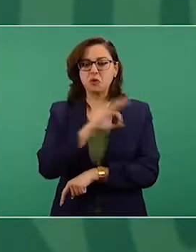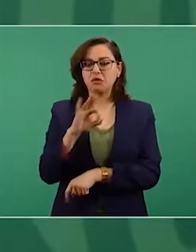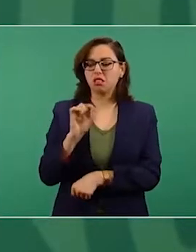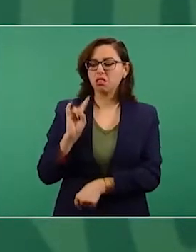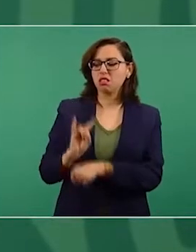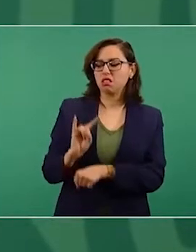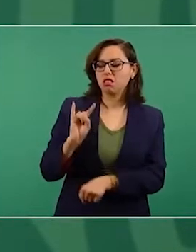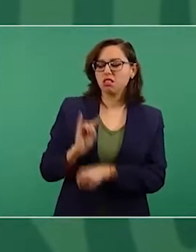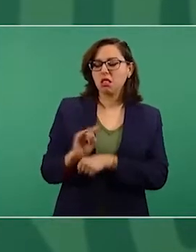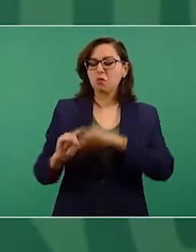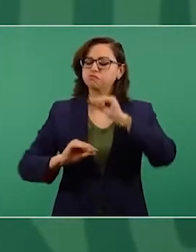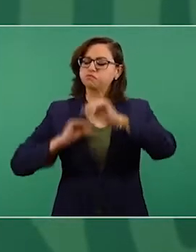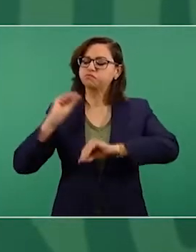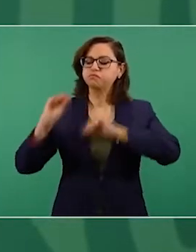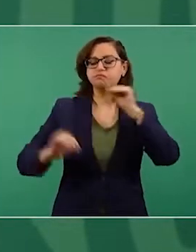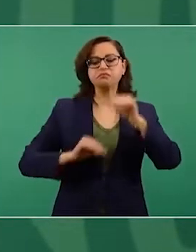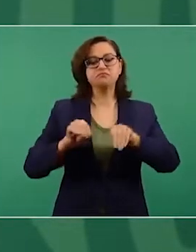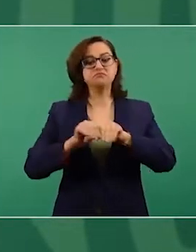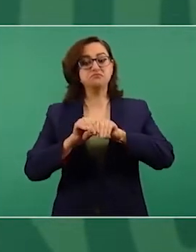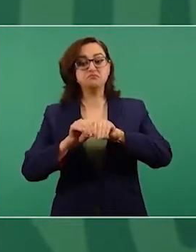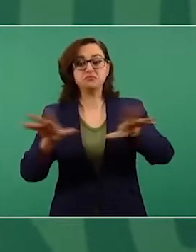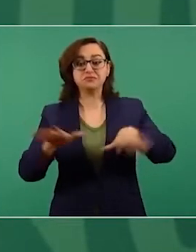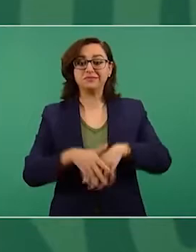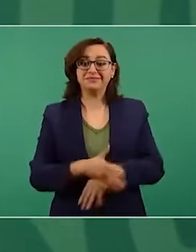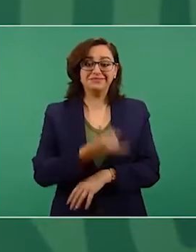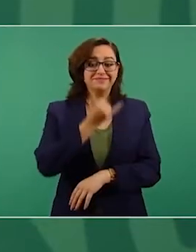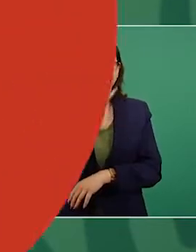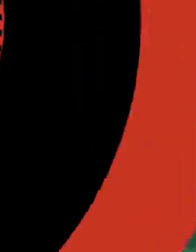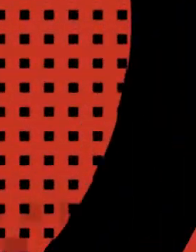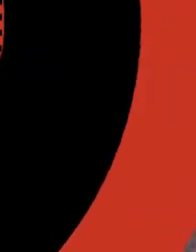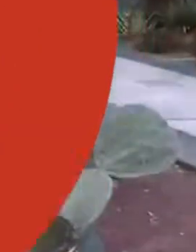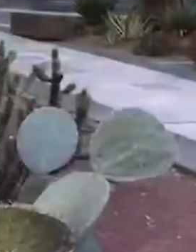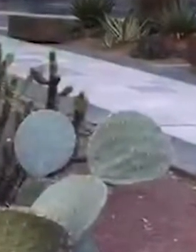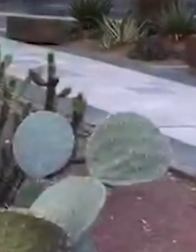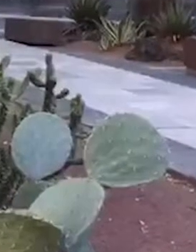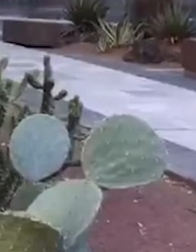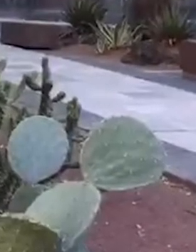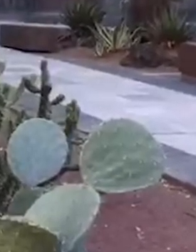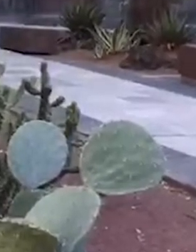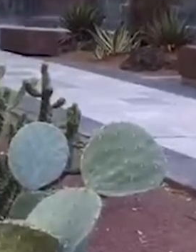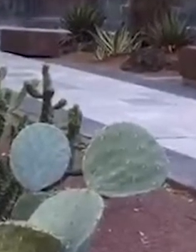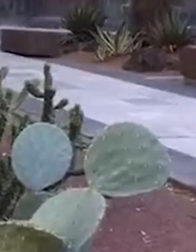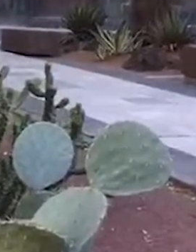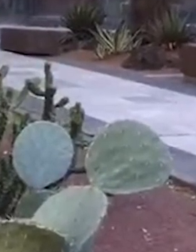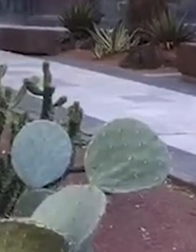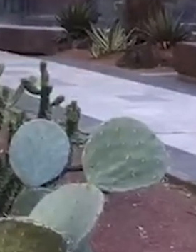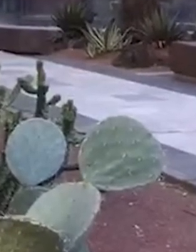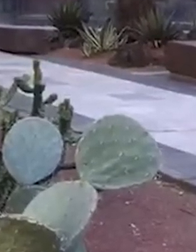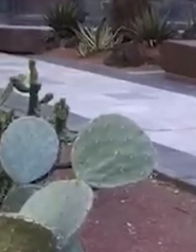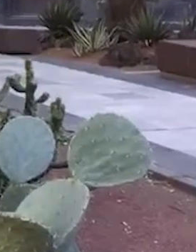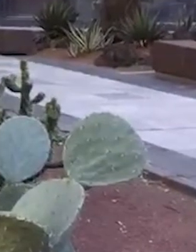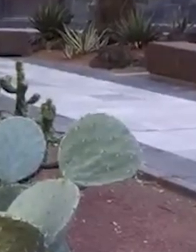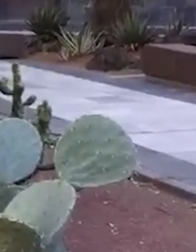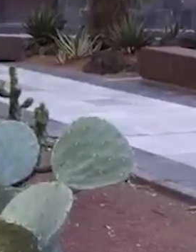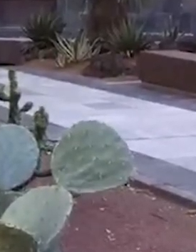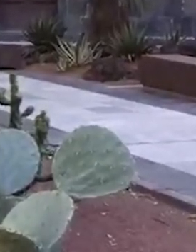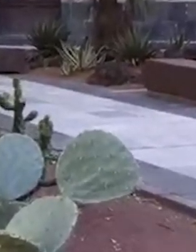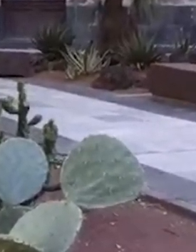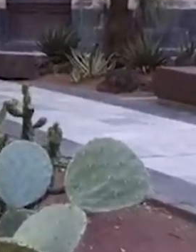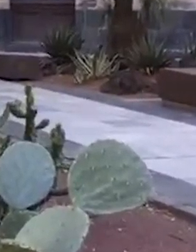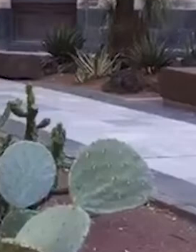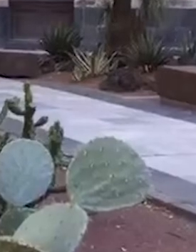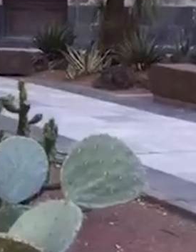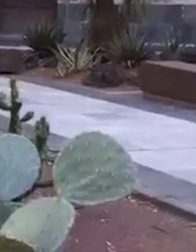Entonces, no les tengo confianza. Ya para terminar, el presidente López Obrador también habló del tema